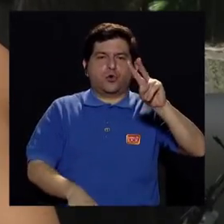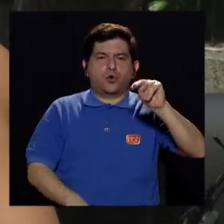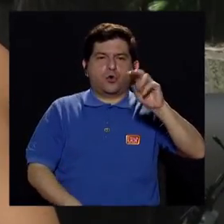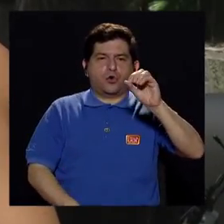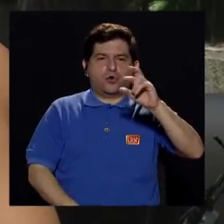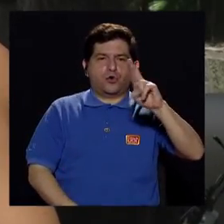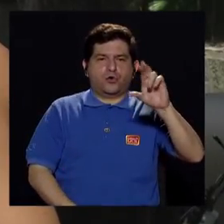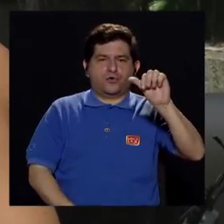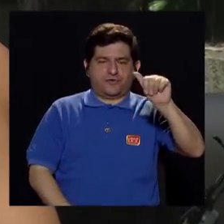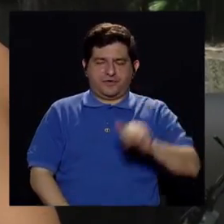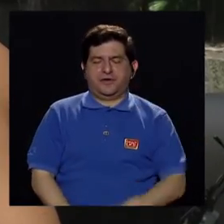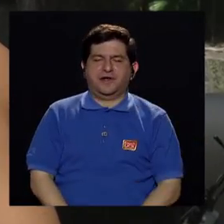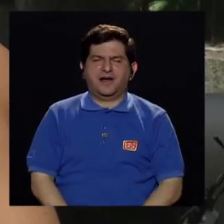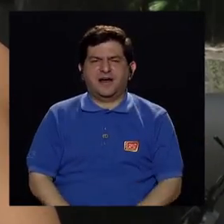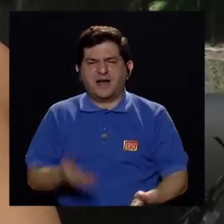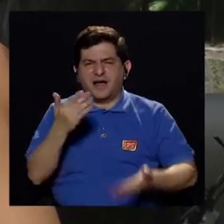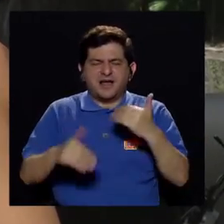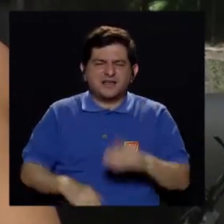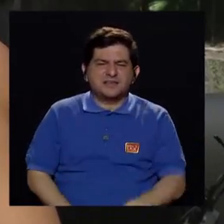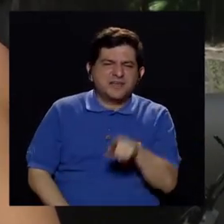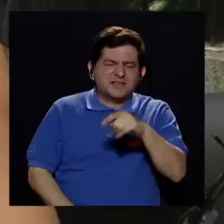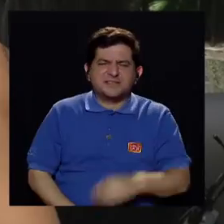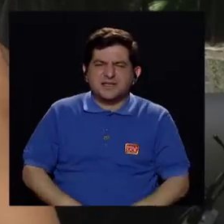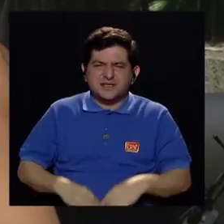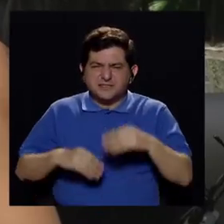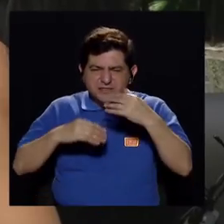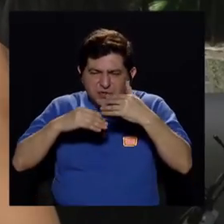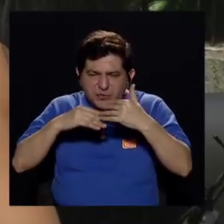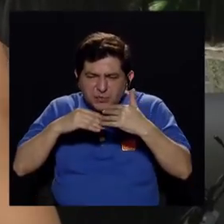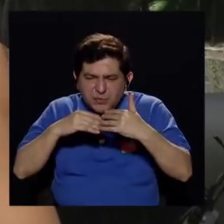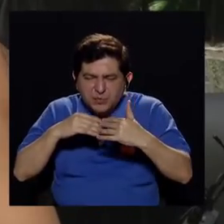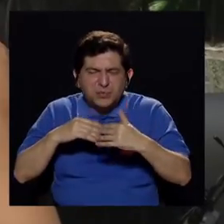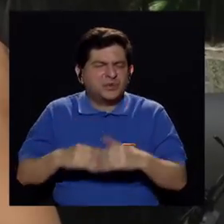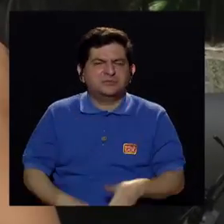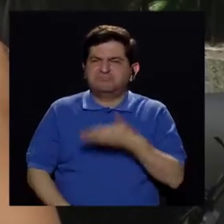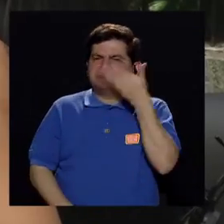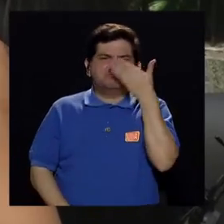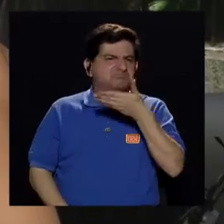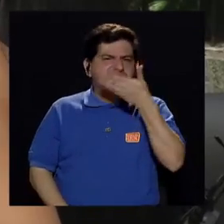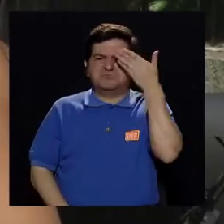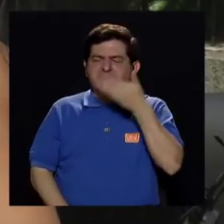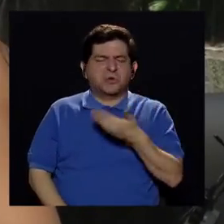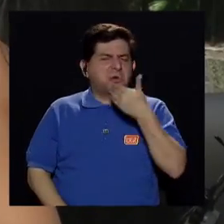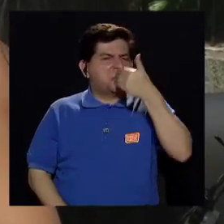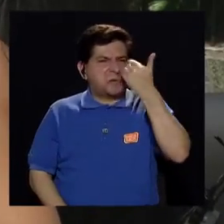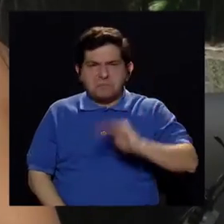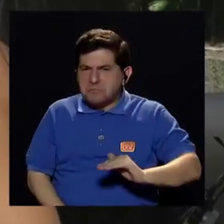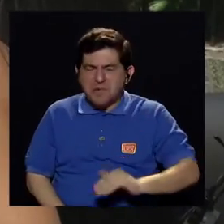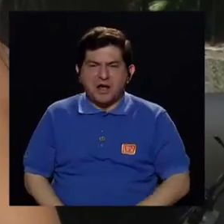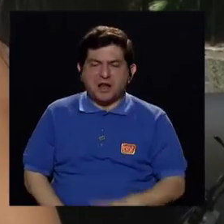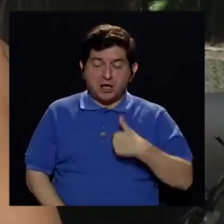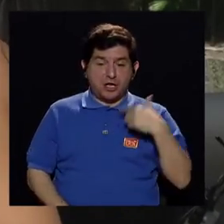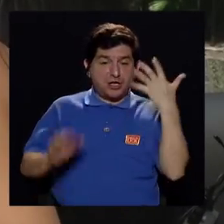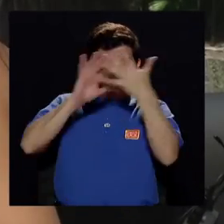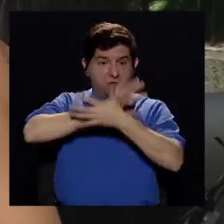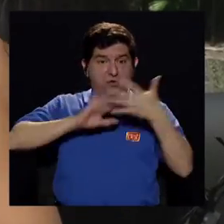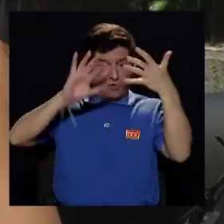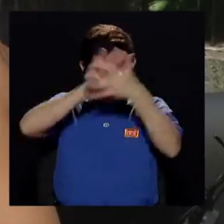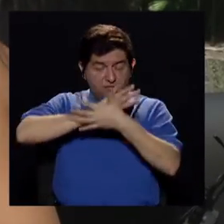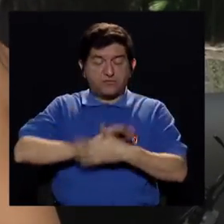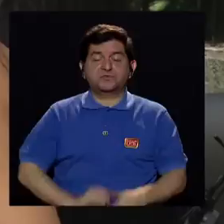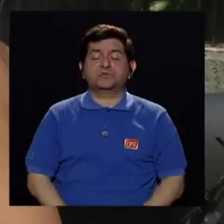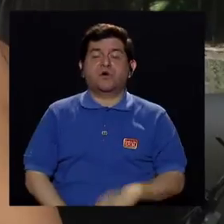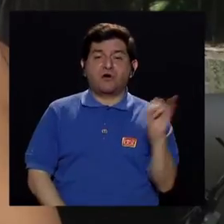secrecioncita, mira, tal vez la secreción inicialmente no tiene olor, un olor desagradable y lo estoy confundiendo con una